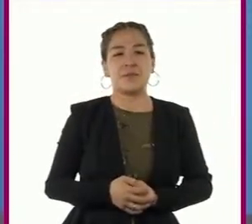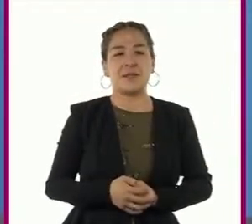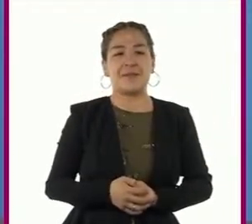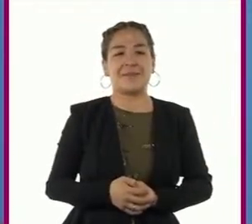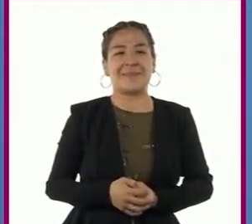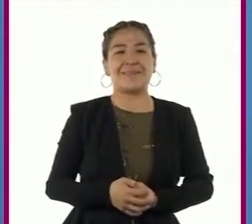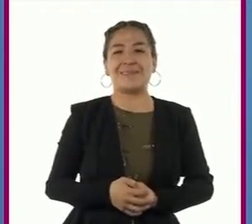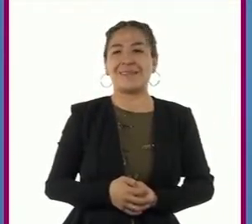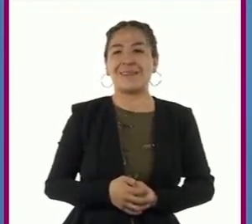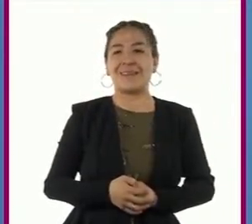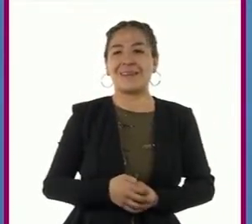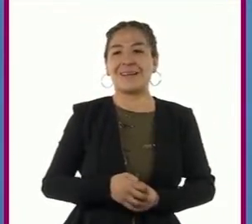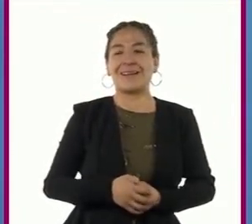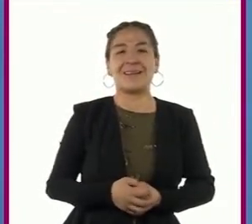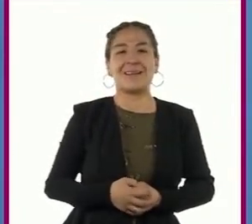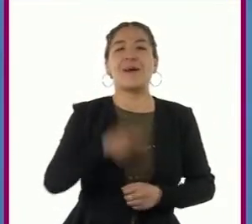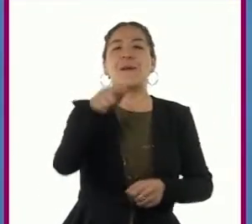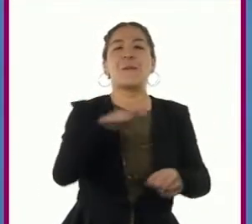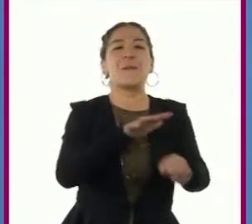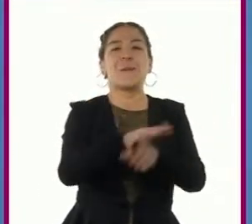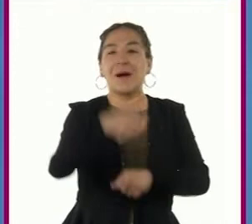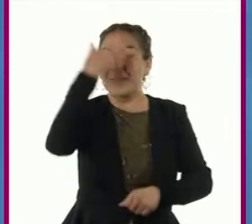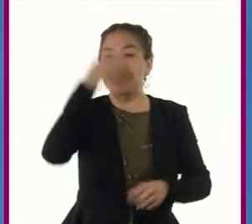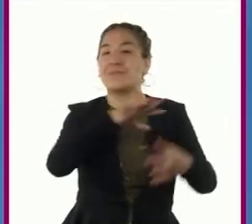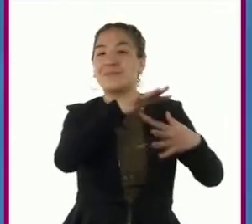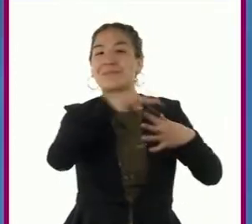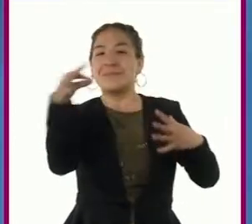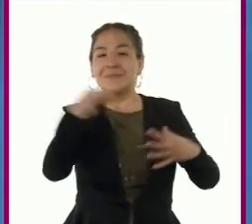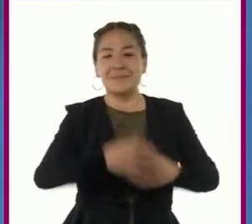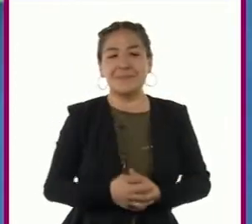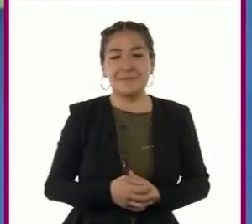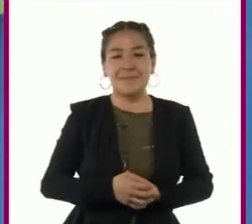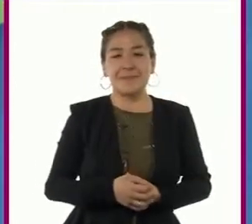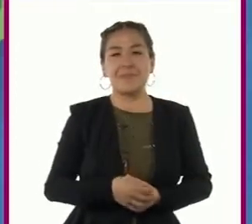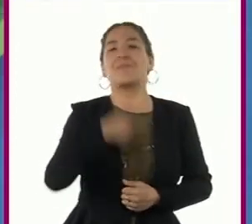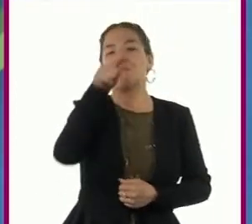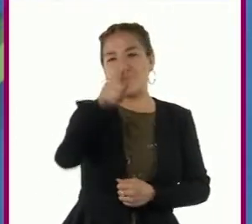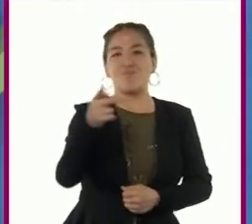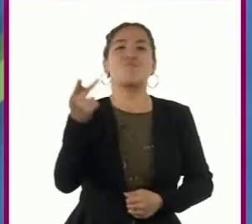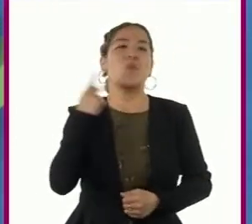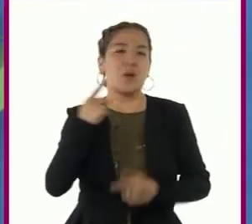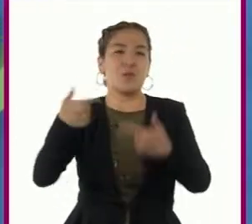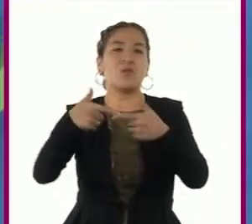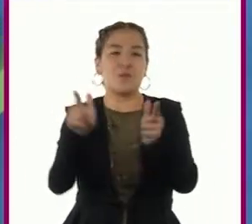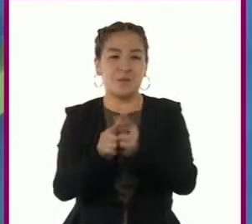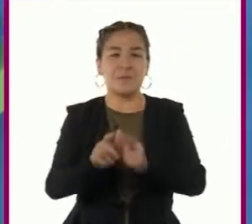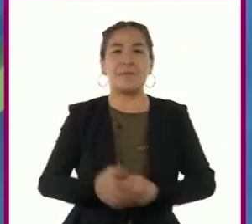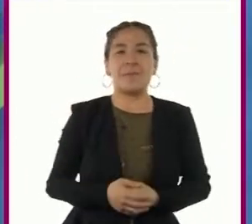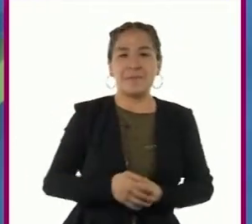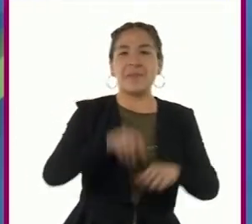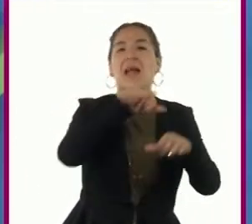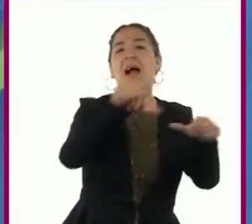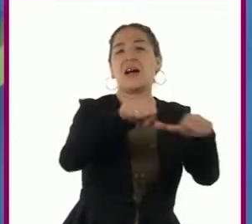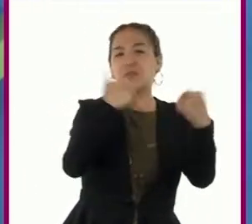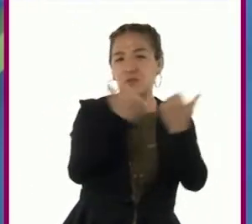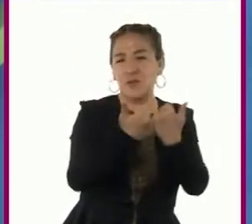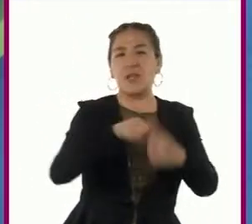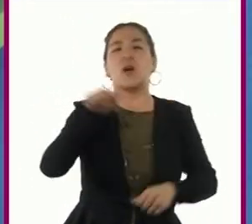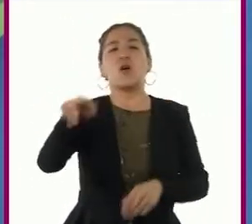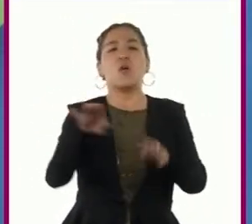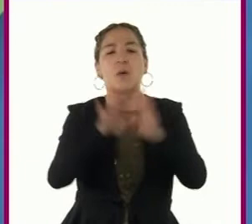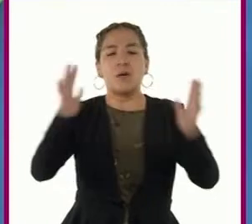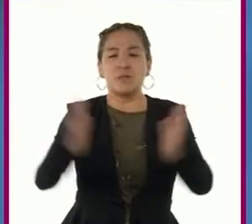¿A cuáles eligieron? De seguro escogieron partido político organizaciones civiles y comisiones